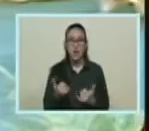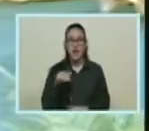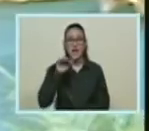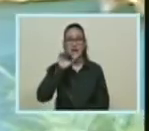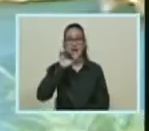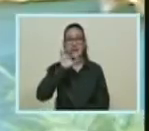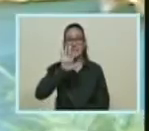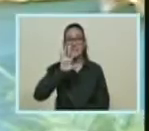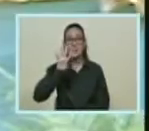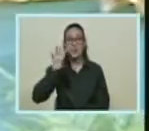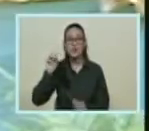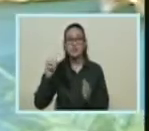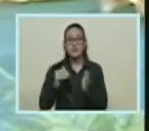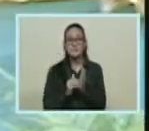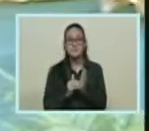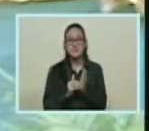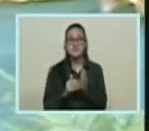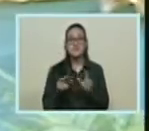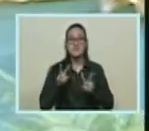540 mil viviendas hace un año.